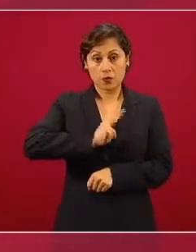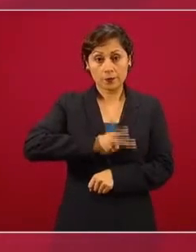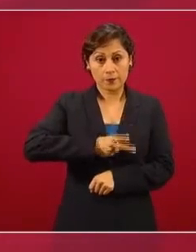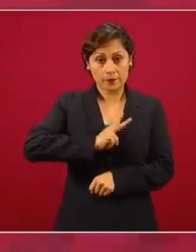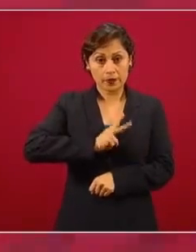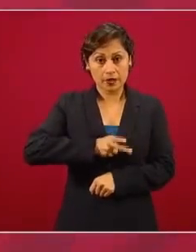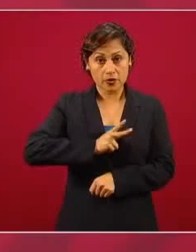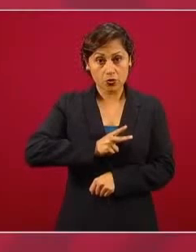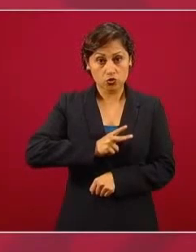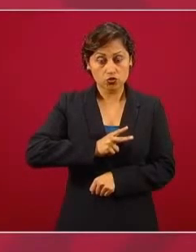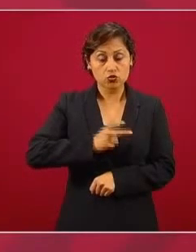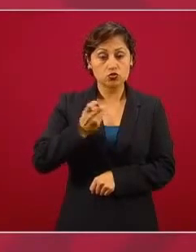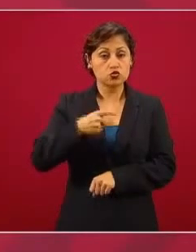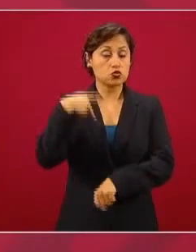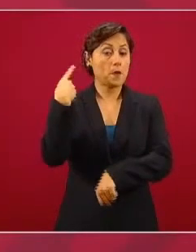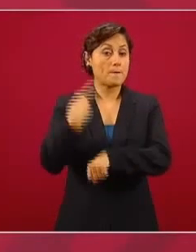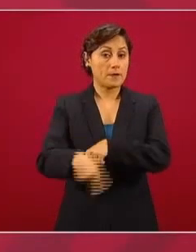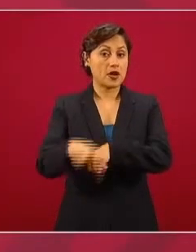peligroso,